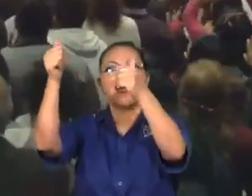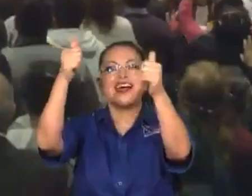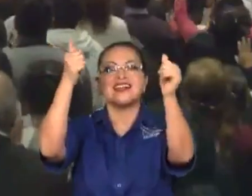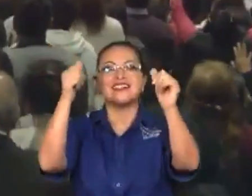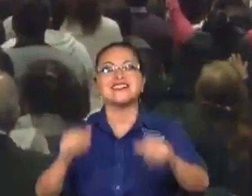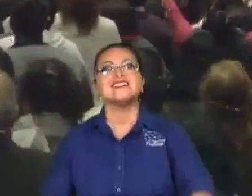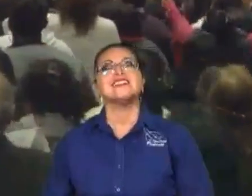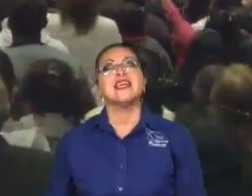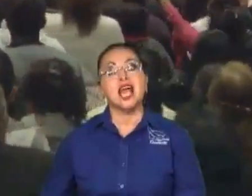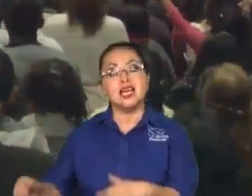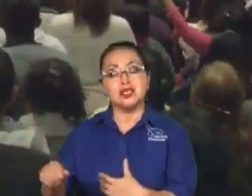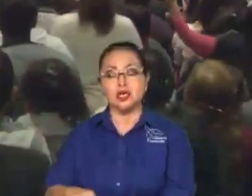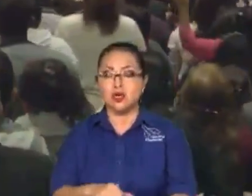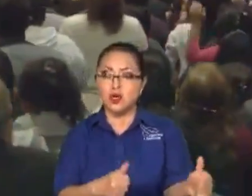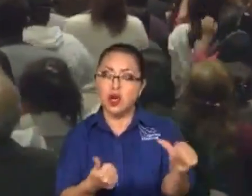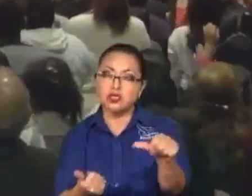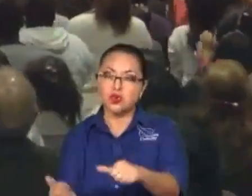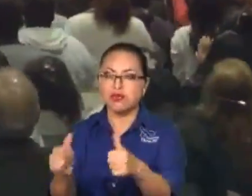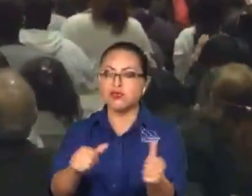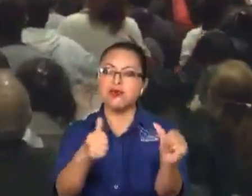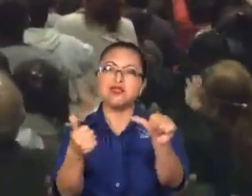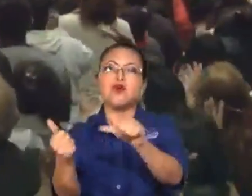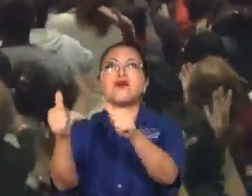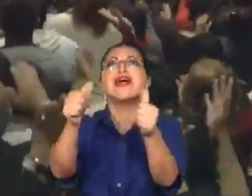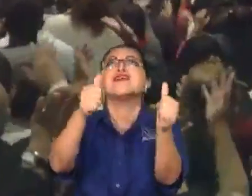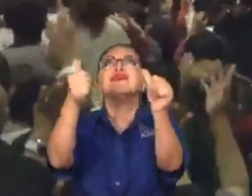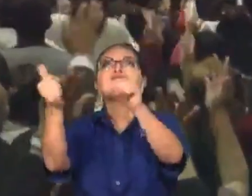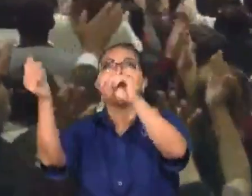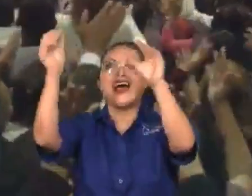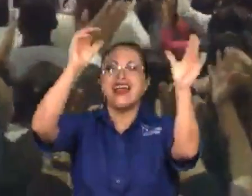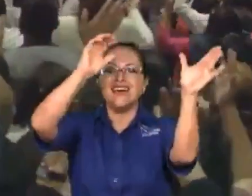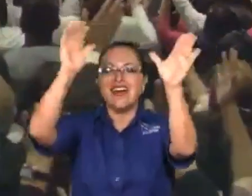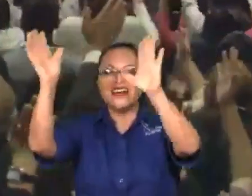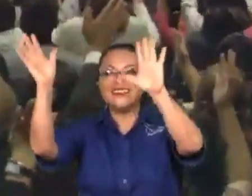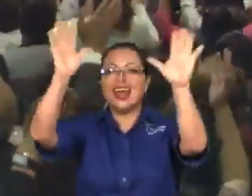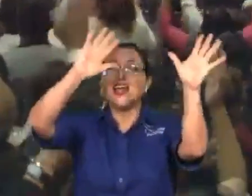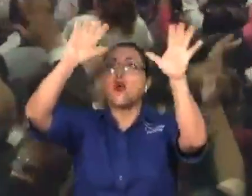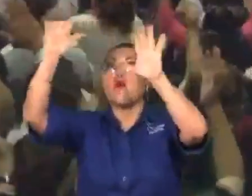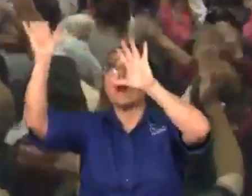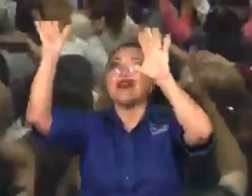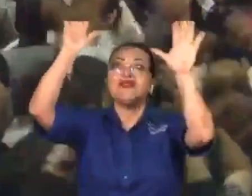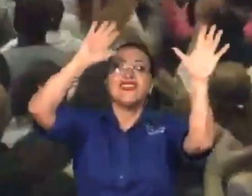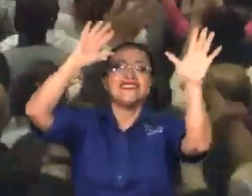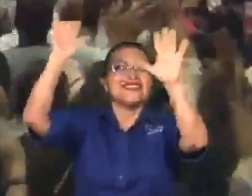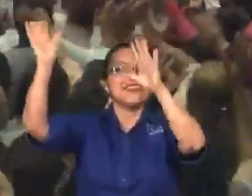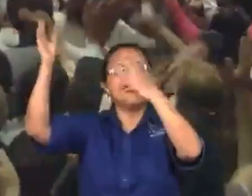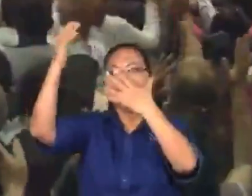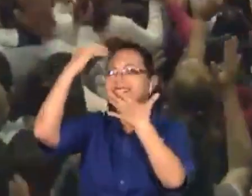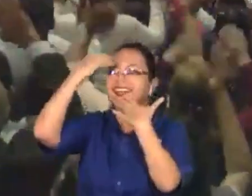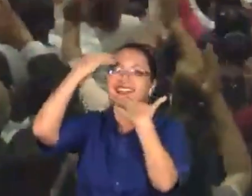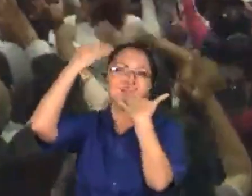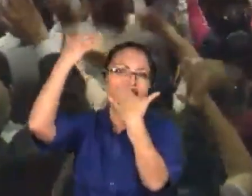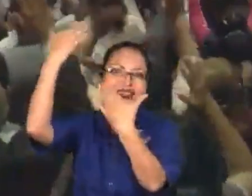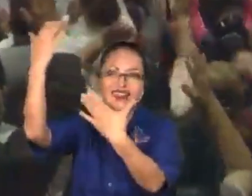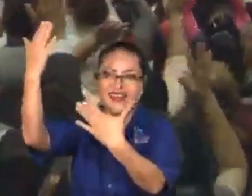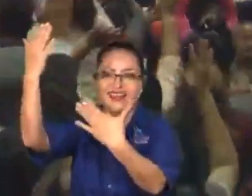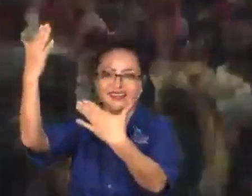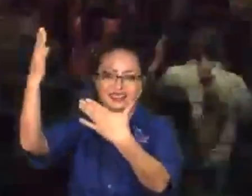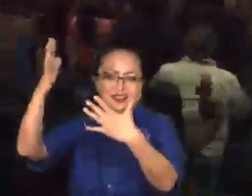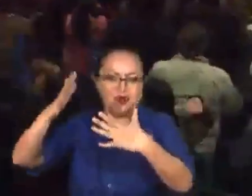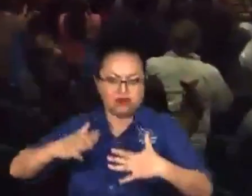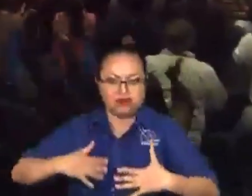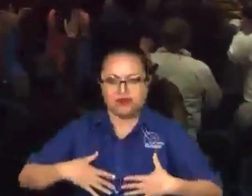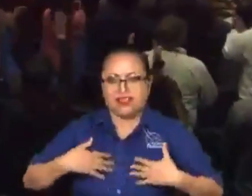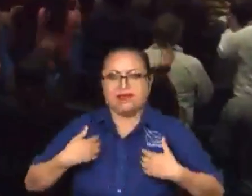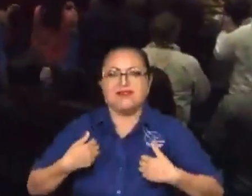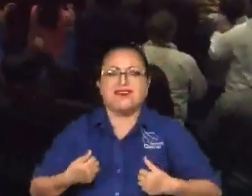saltando, sube. Sube, sube, sube nuestra alabanza, con manos extendidas y acción de